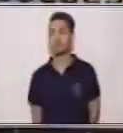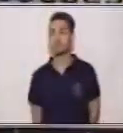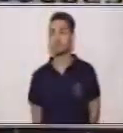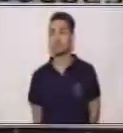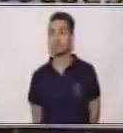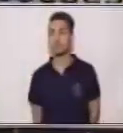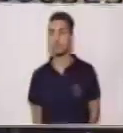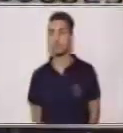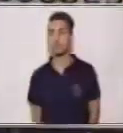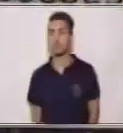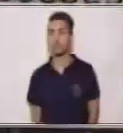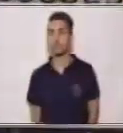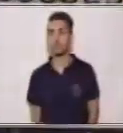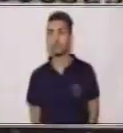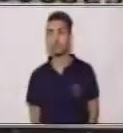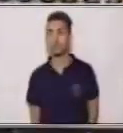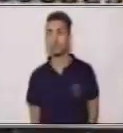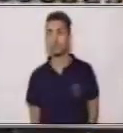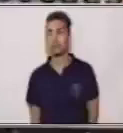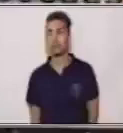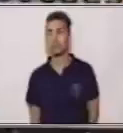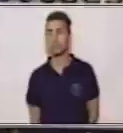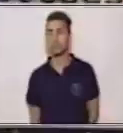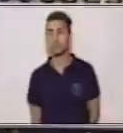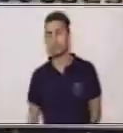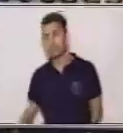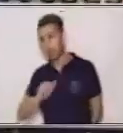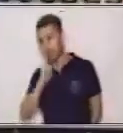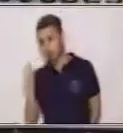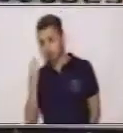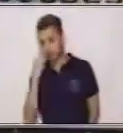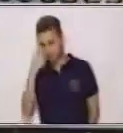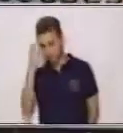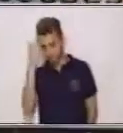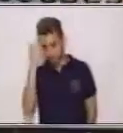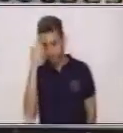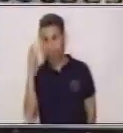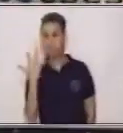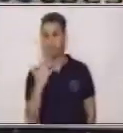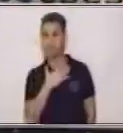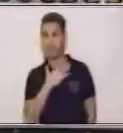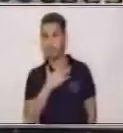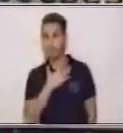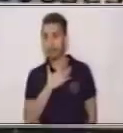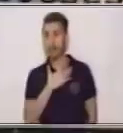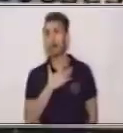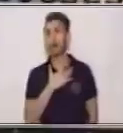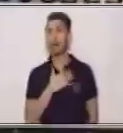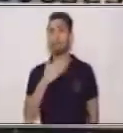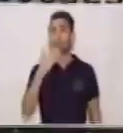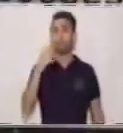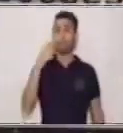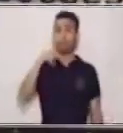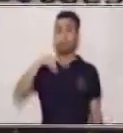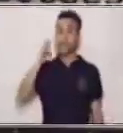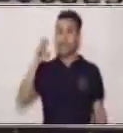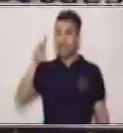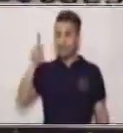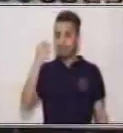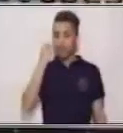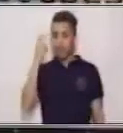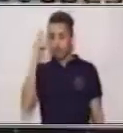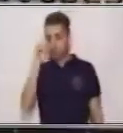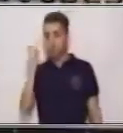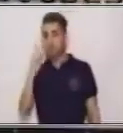con la siguiente, yo sé, a ver si adivinas cuál es. ¿Ya adivinaste? ¿Qué sigue después de medios?